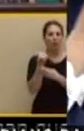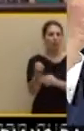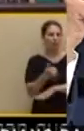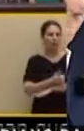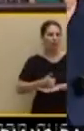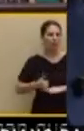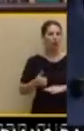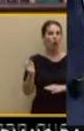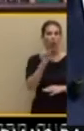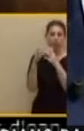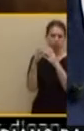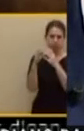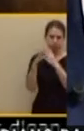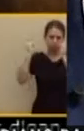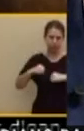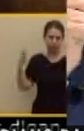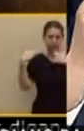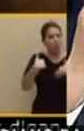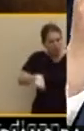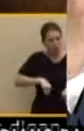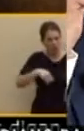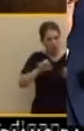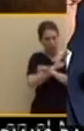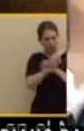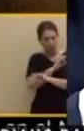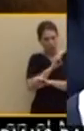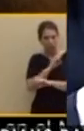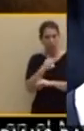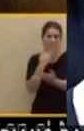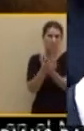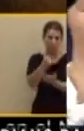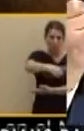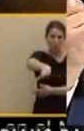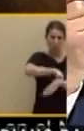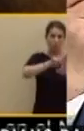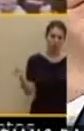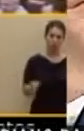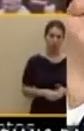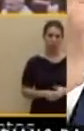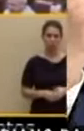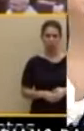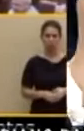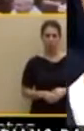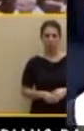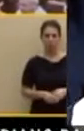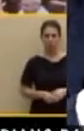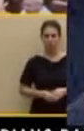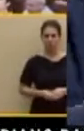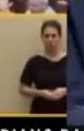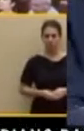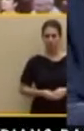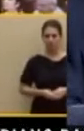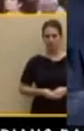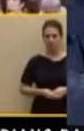es decir en unidos podemos están preocupadísimos con calado pero sánchez y con que la apuesta de pedro